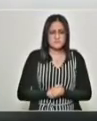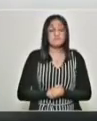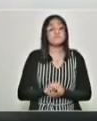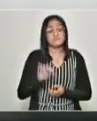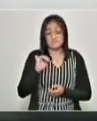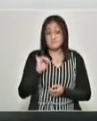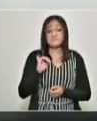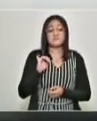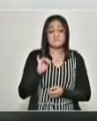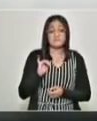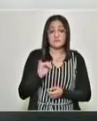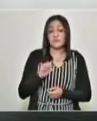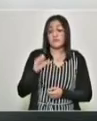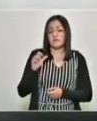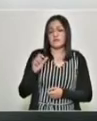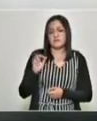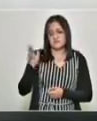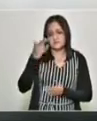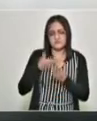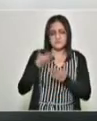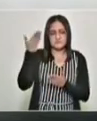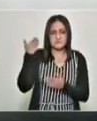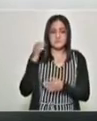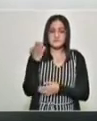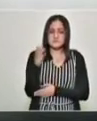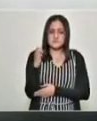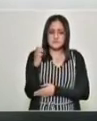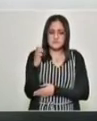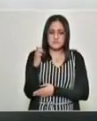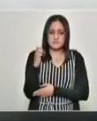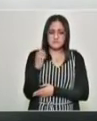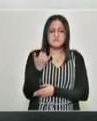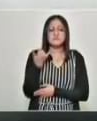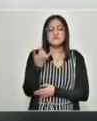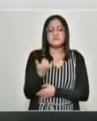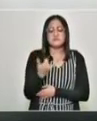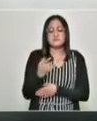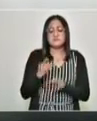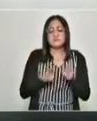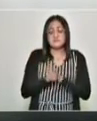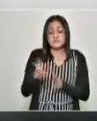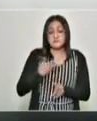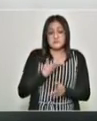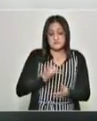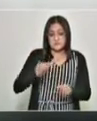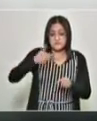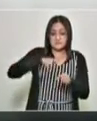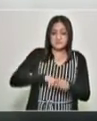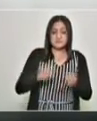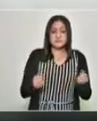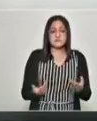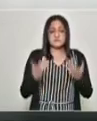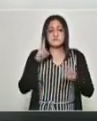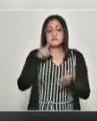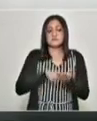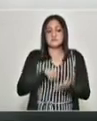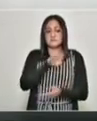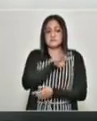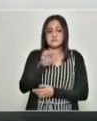Sí, el máximo fue en enero y lo máximo que tuvimos hospitalizados fueron